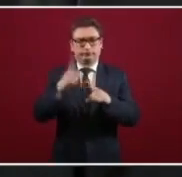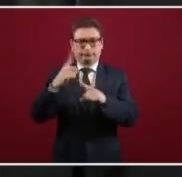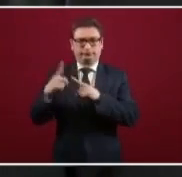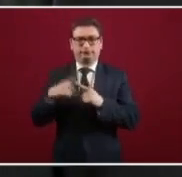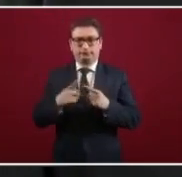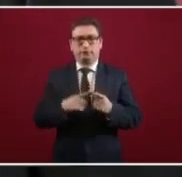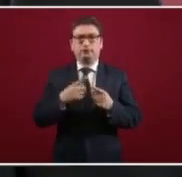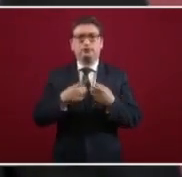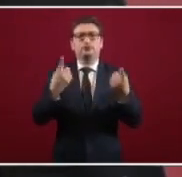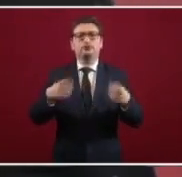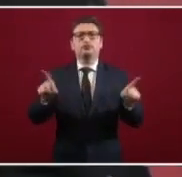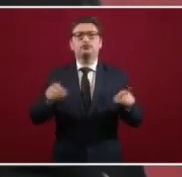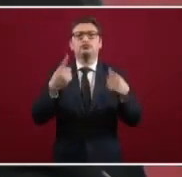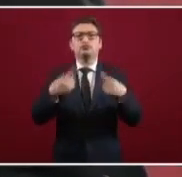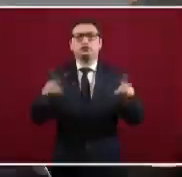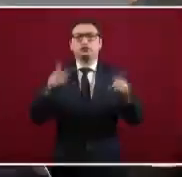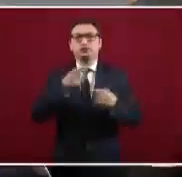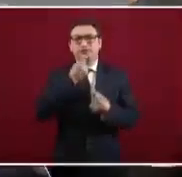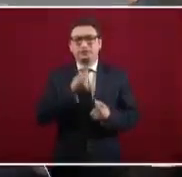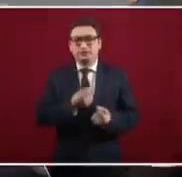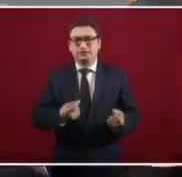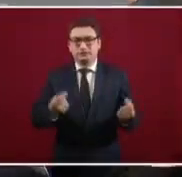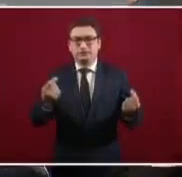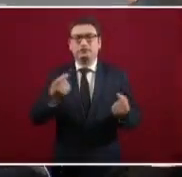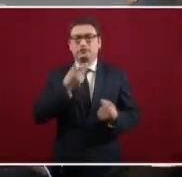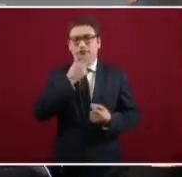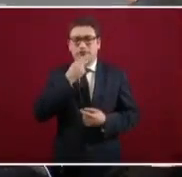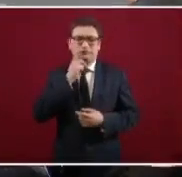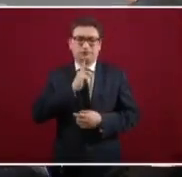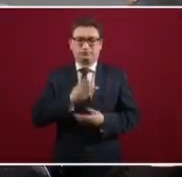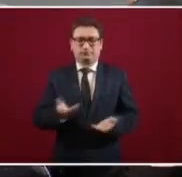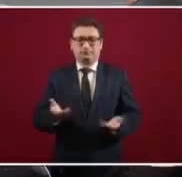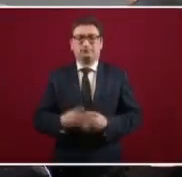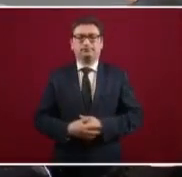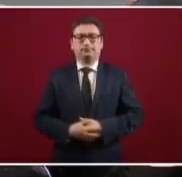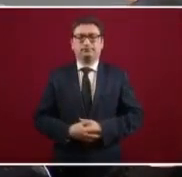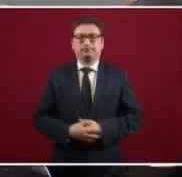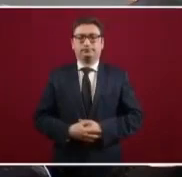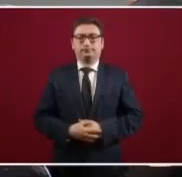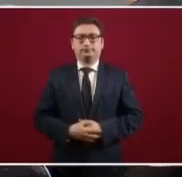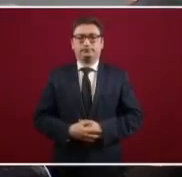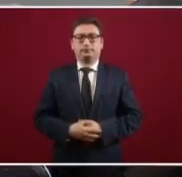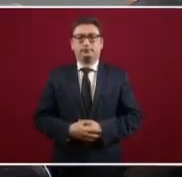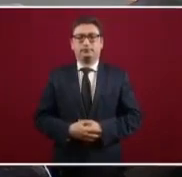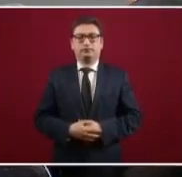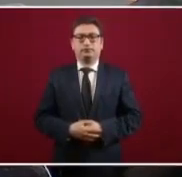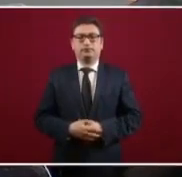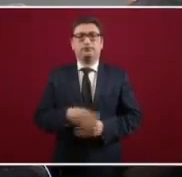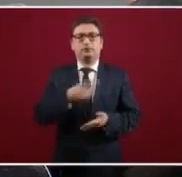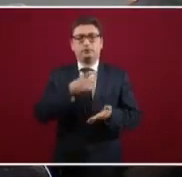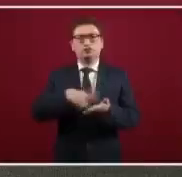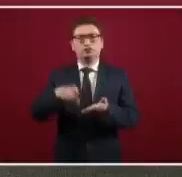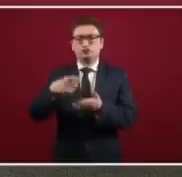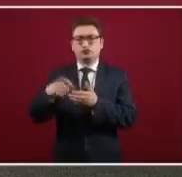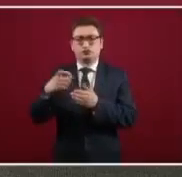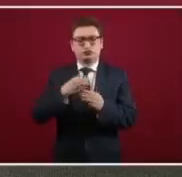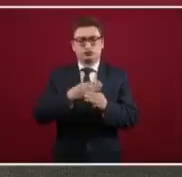bandas de niñas y de niños se van a comprar instrumentos